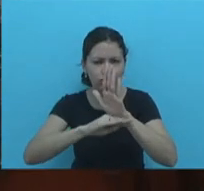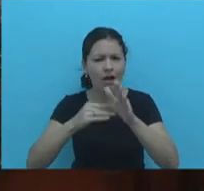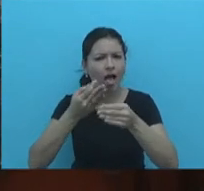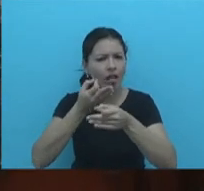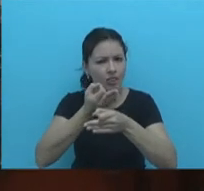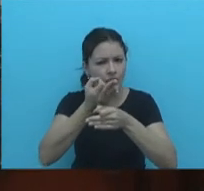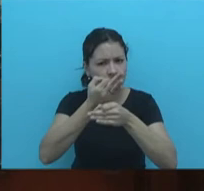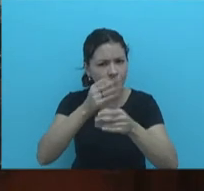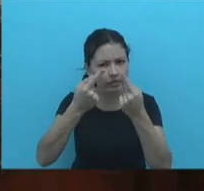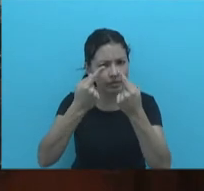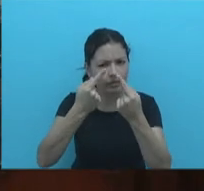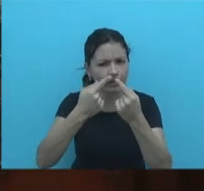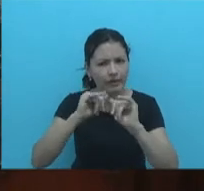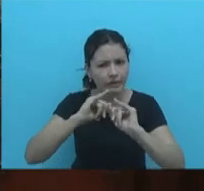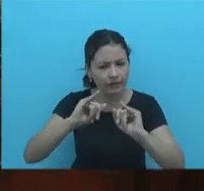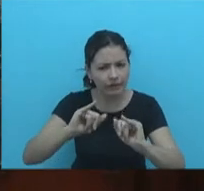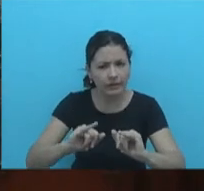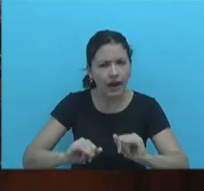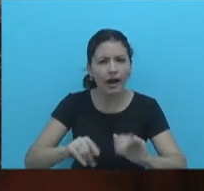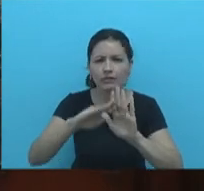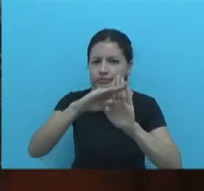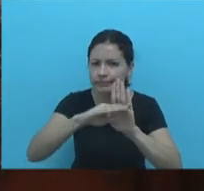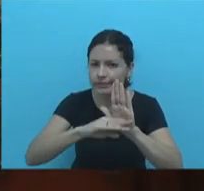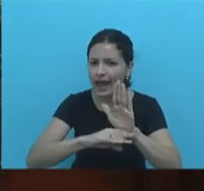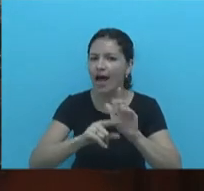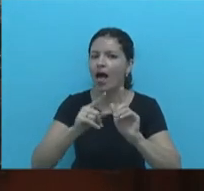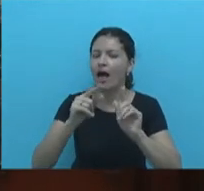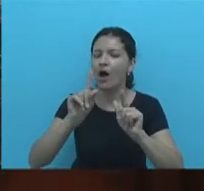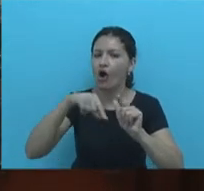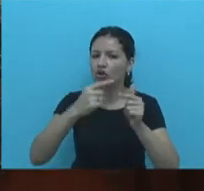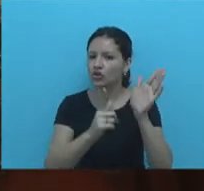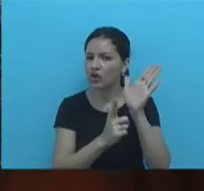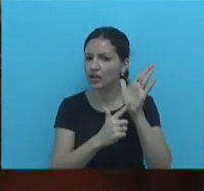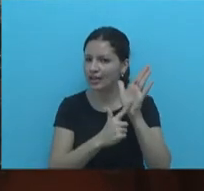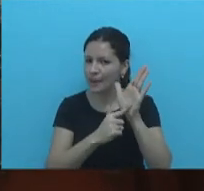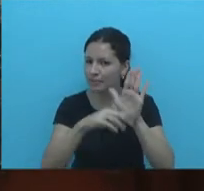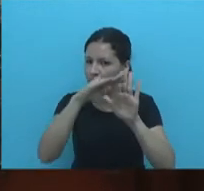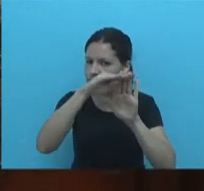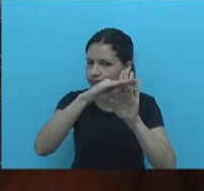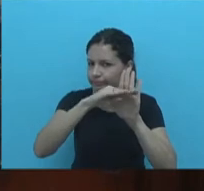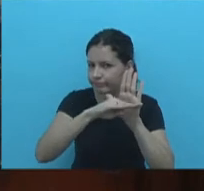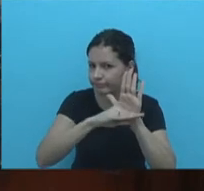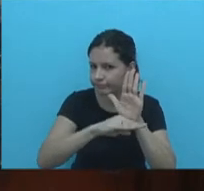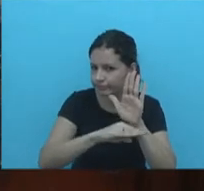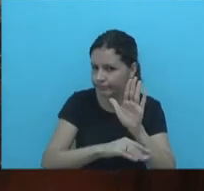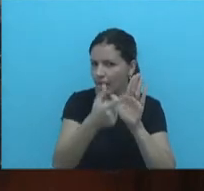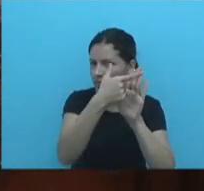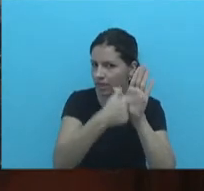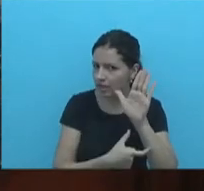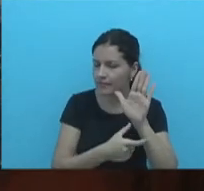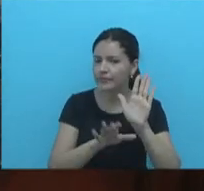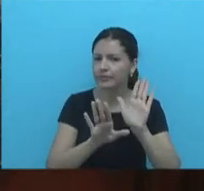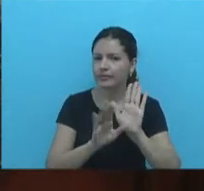que esto sea efectivamente una ley y sea de cumplimiento. Sin el decreto reglamentario va a